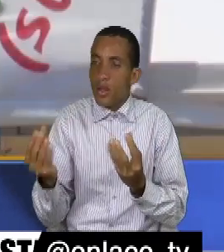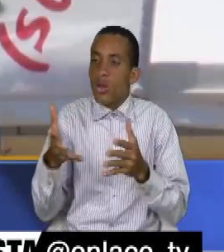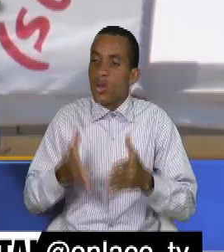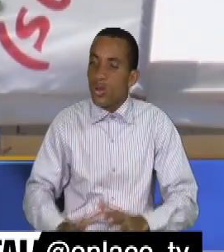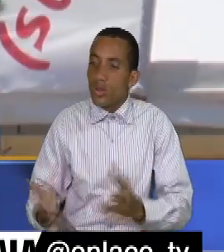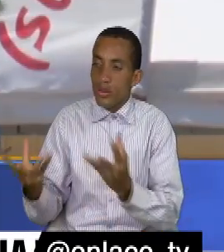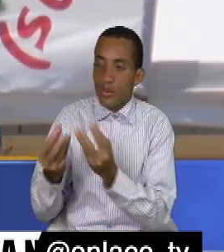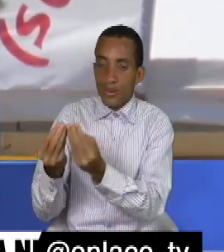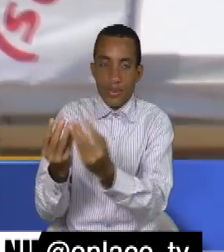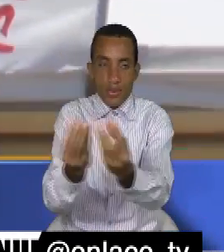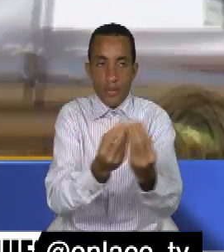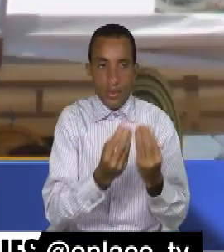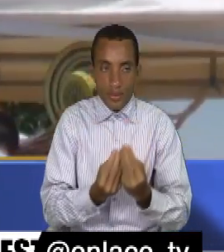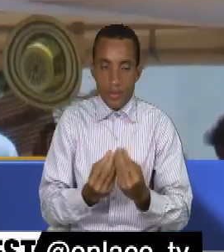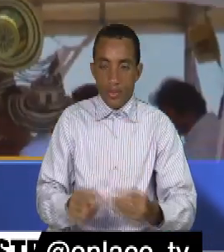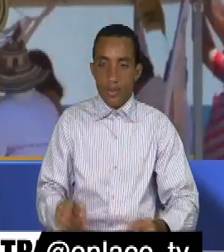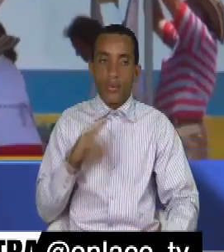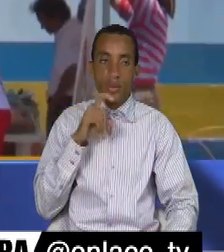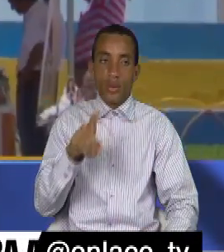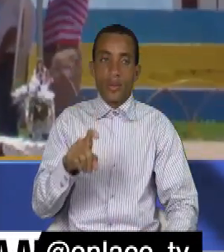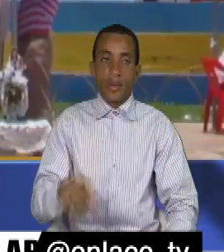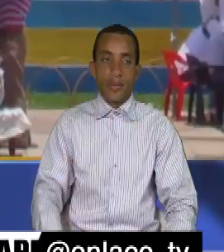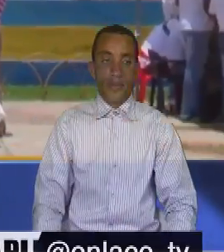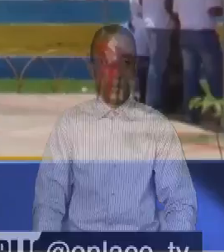capital santandereana. Ya regresamos.